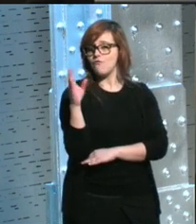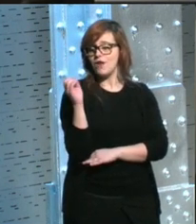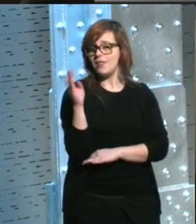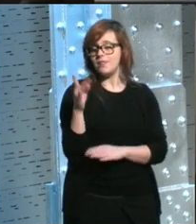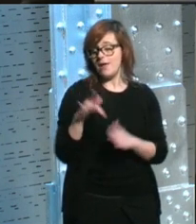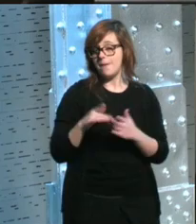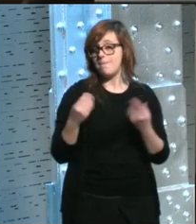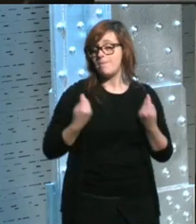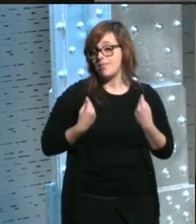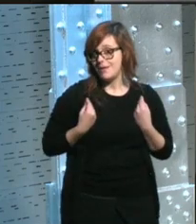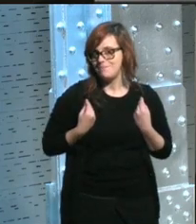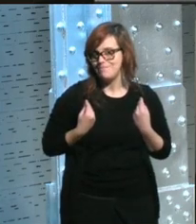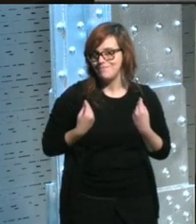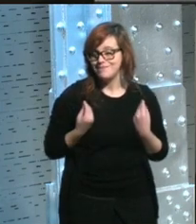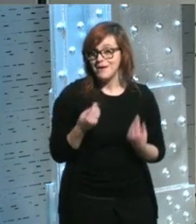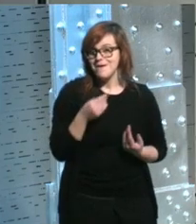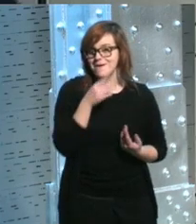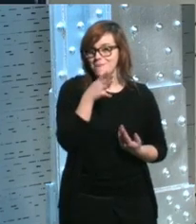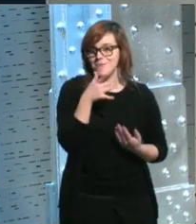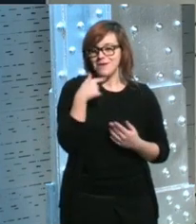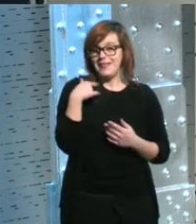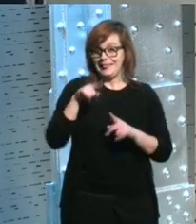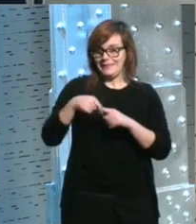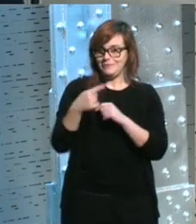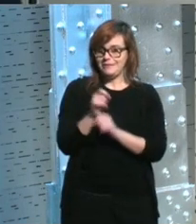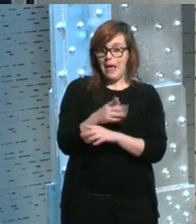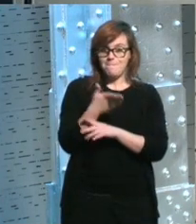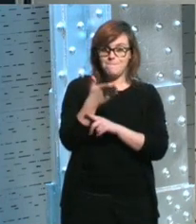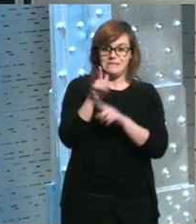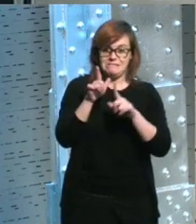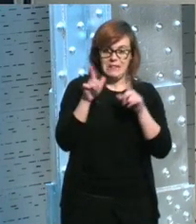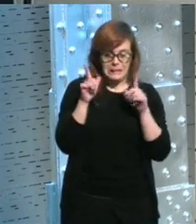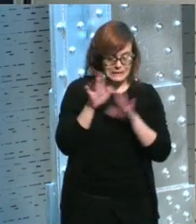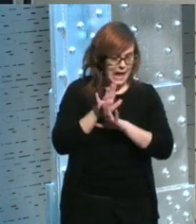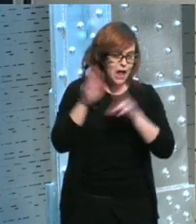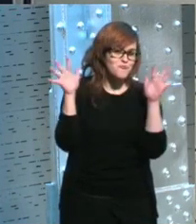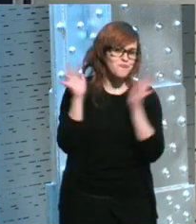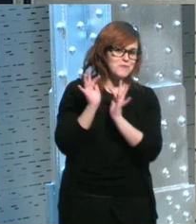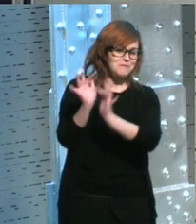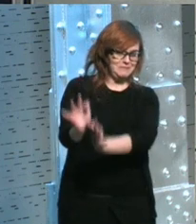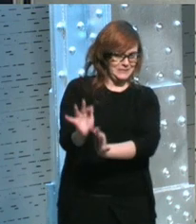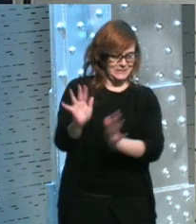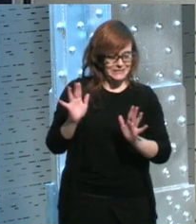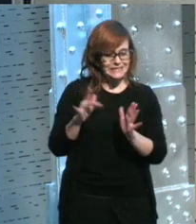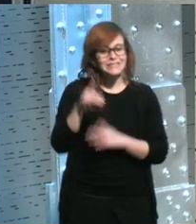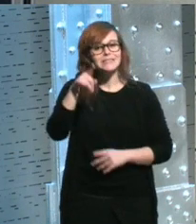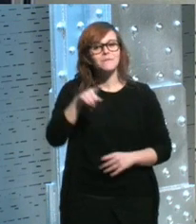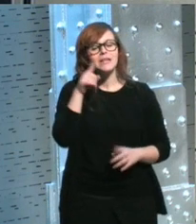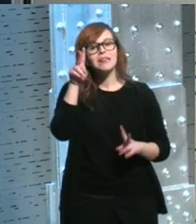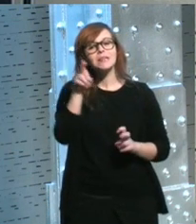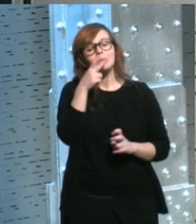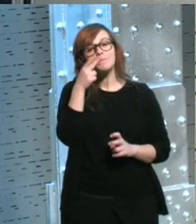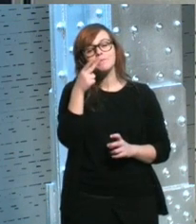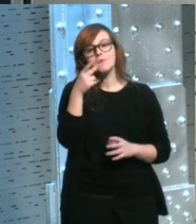porque después de una presentación así, nunca más. En segundo lugar, antes de interesarme en las tecnologías de